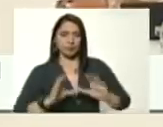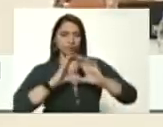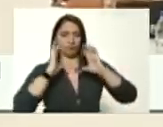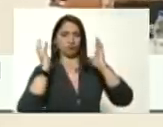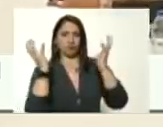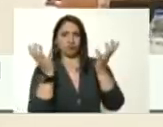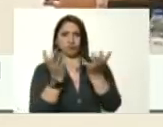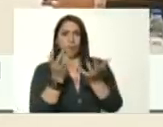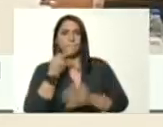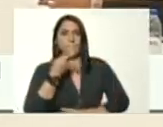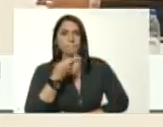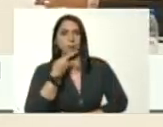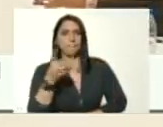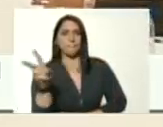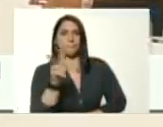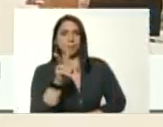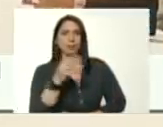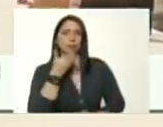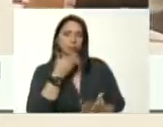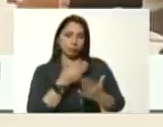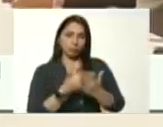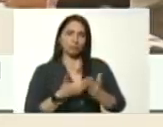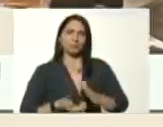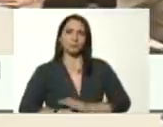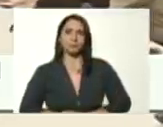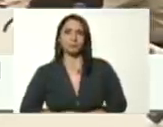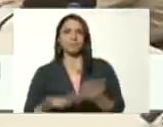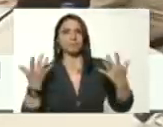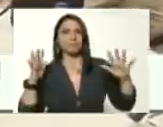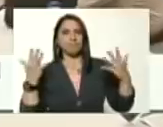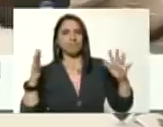político de venezuela muchísimas gracias